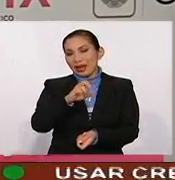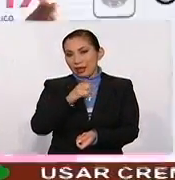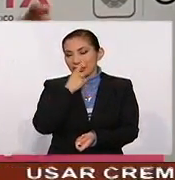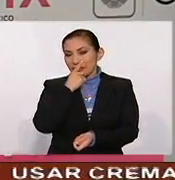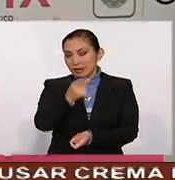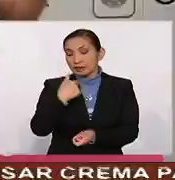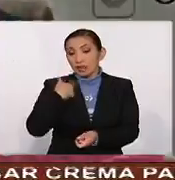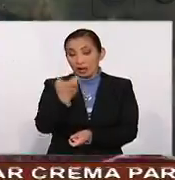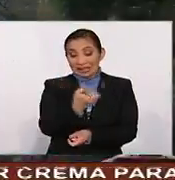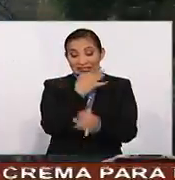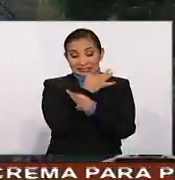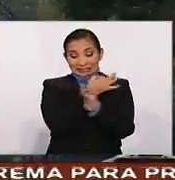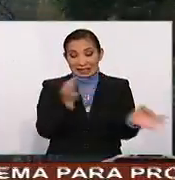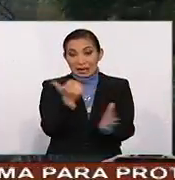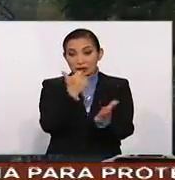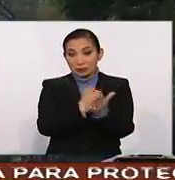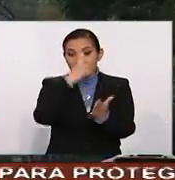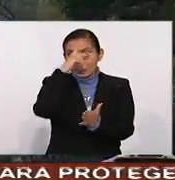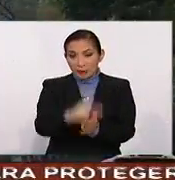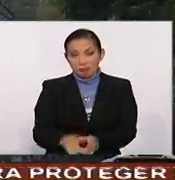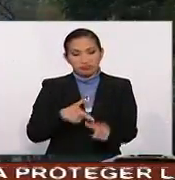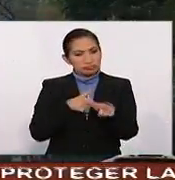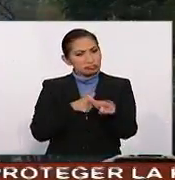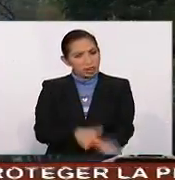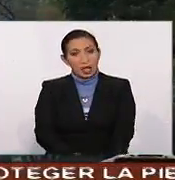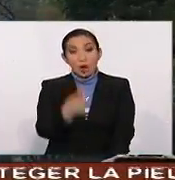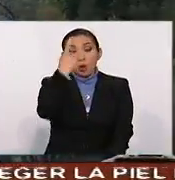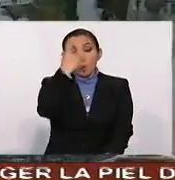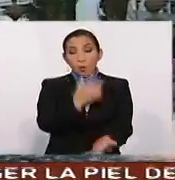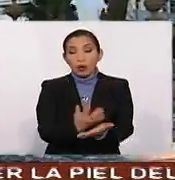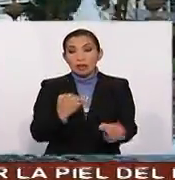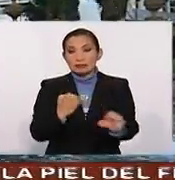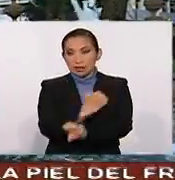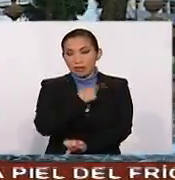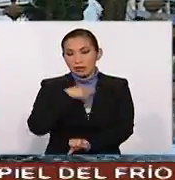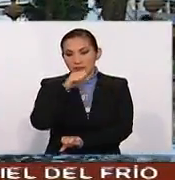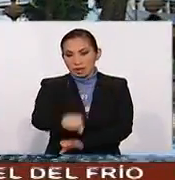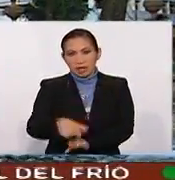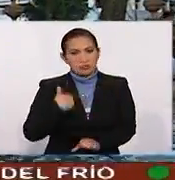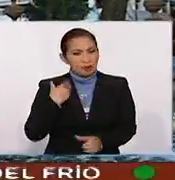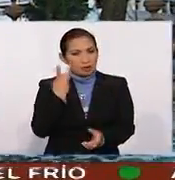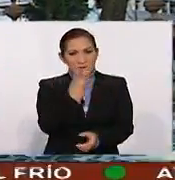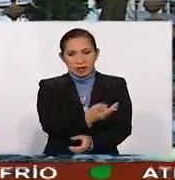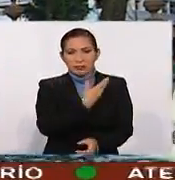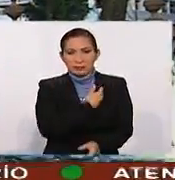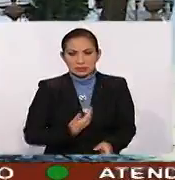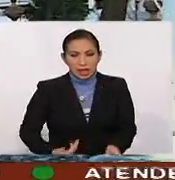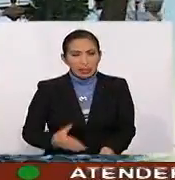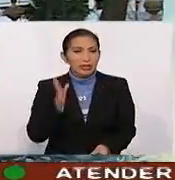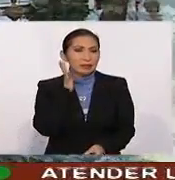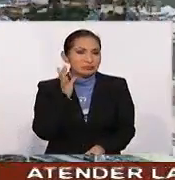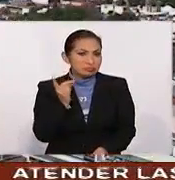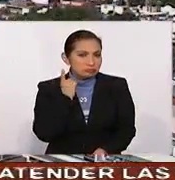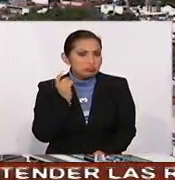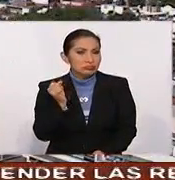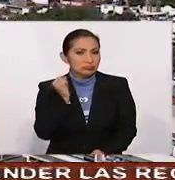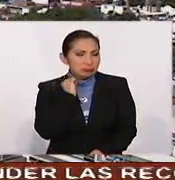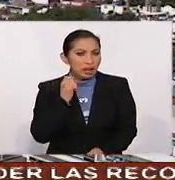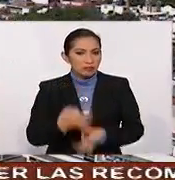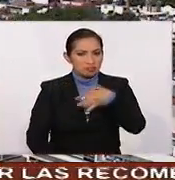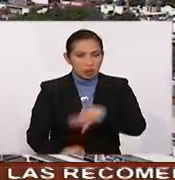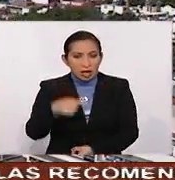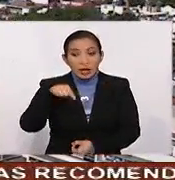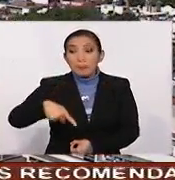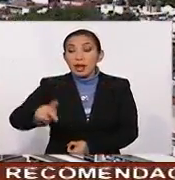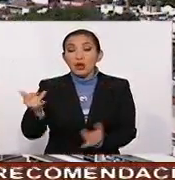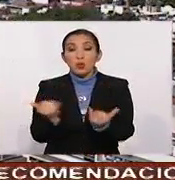con la declaratoria, la Ciudad de México se mantiene como una entidad donde residen los poderes de la Unión, pero con los mismos derechos que tiene cualquier